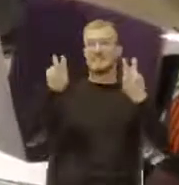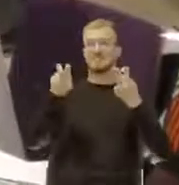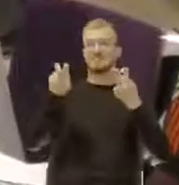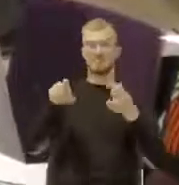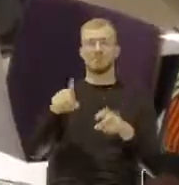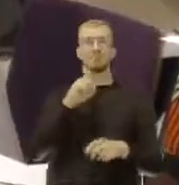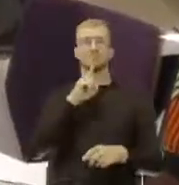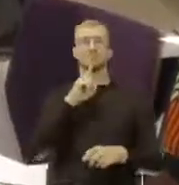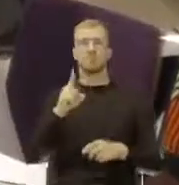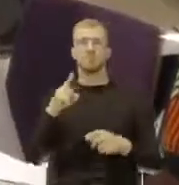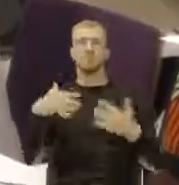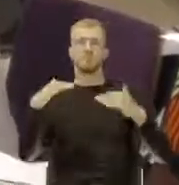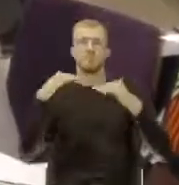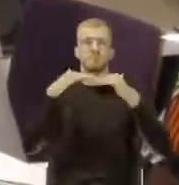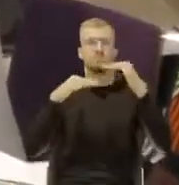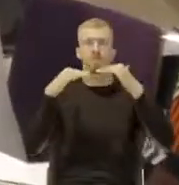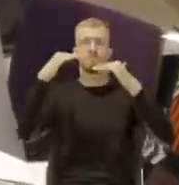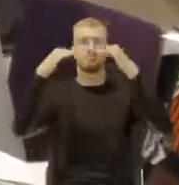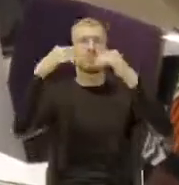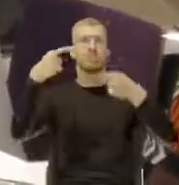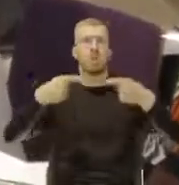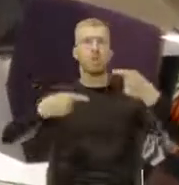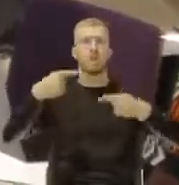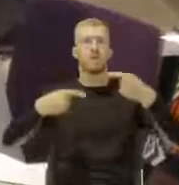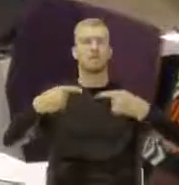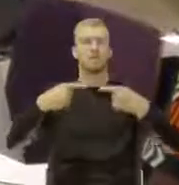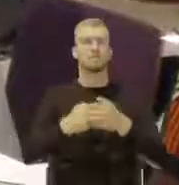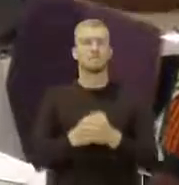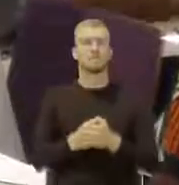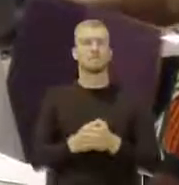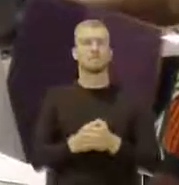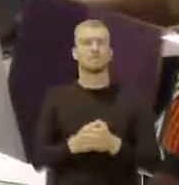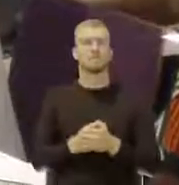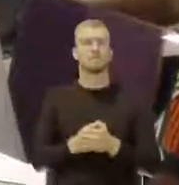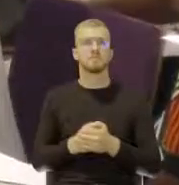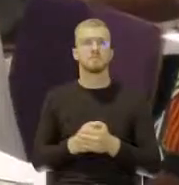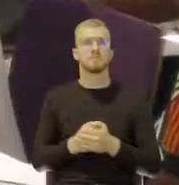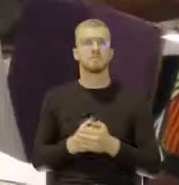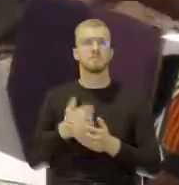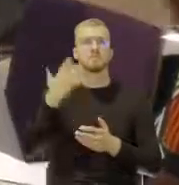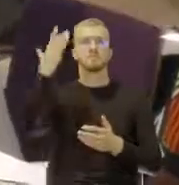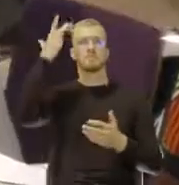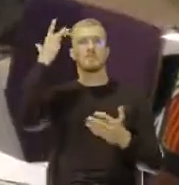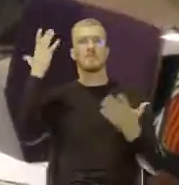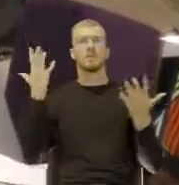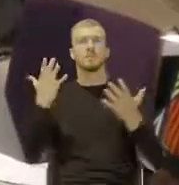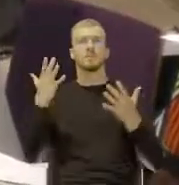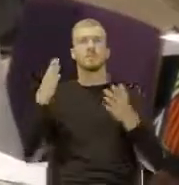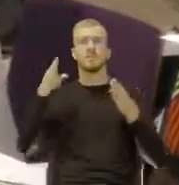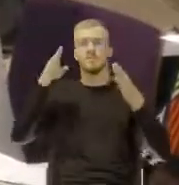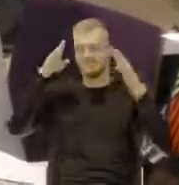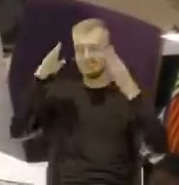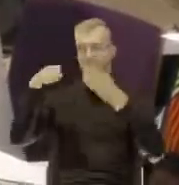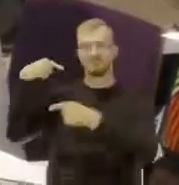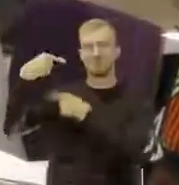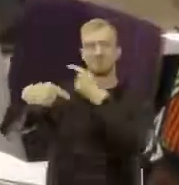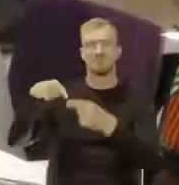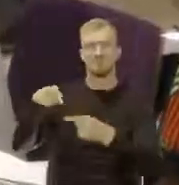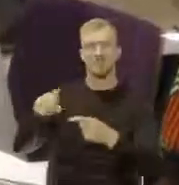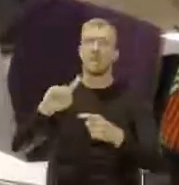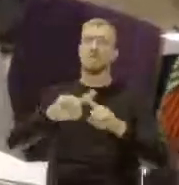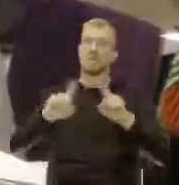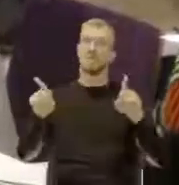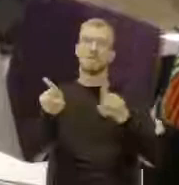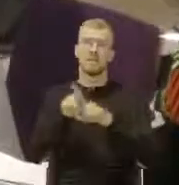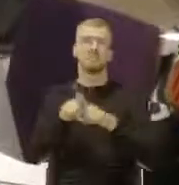Y también por traer, bueno, el tema de la droga, pero también el tema de salud y la capacidad que